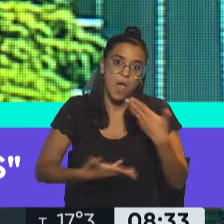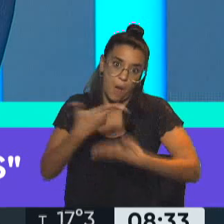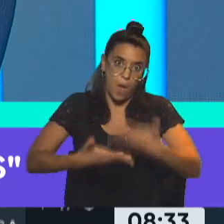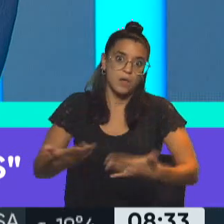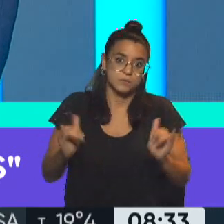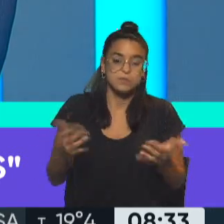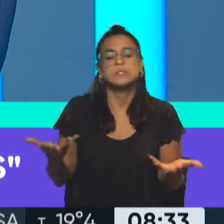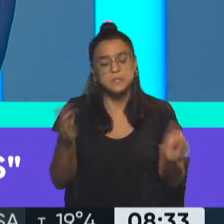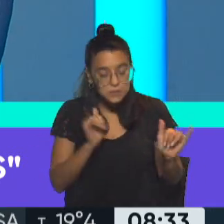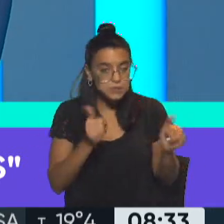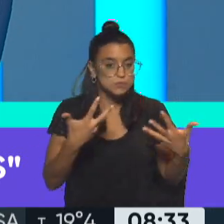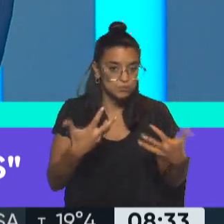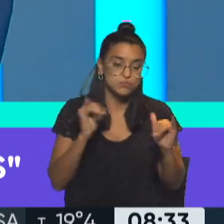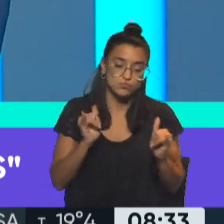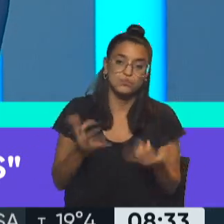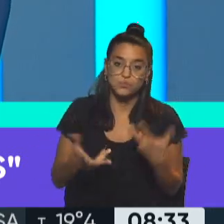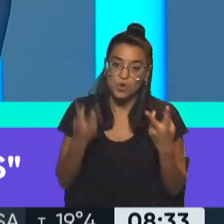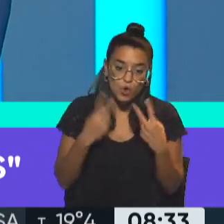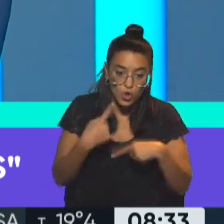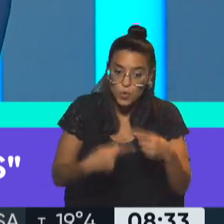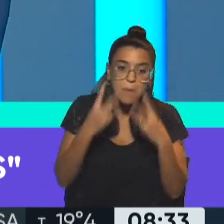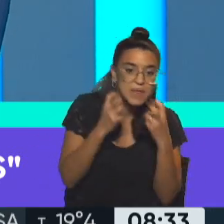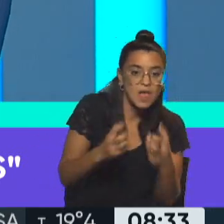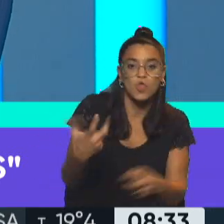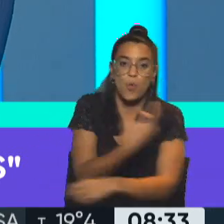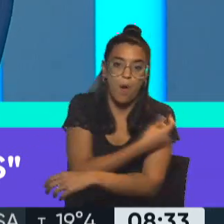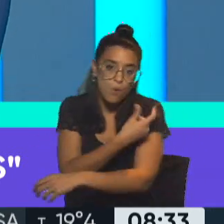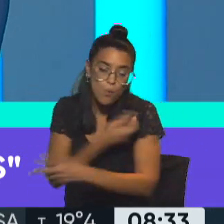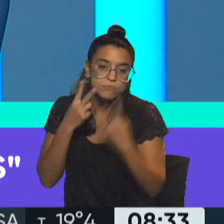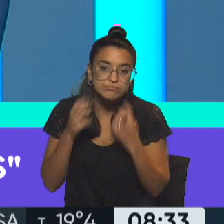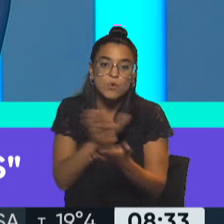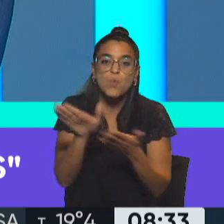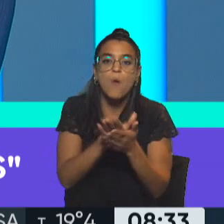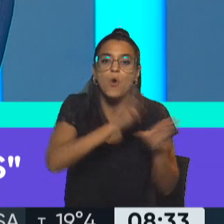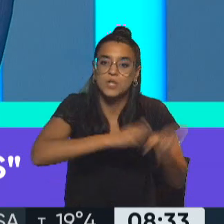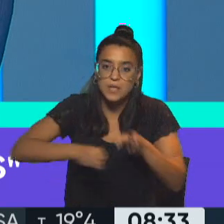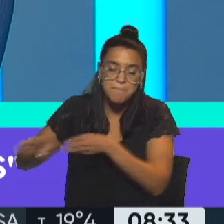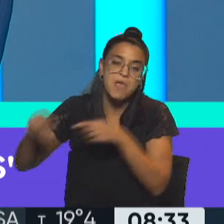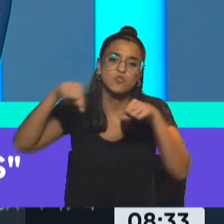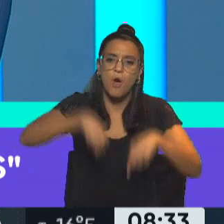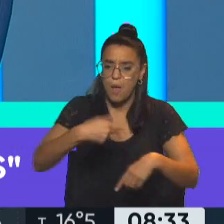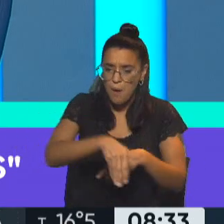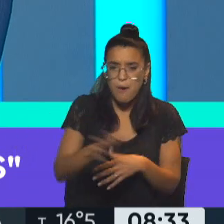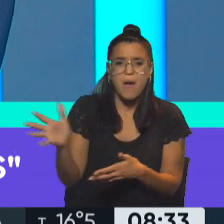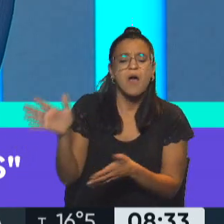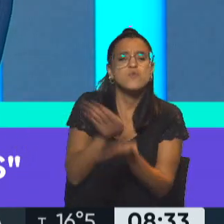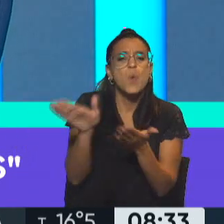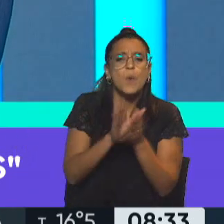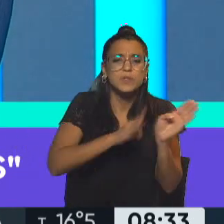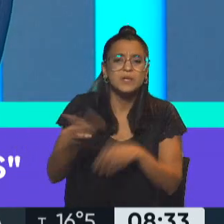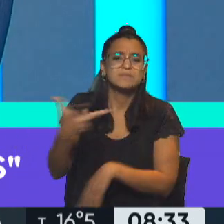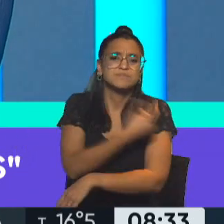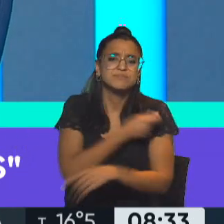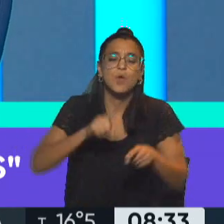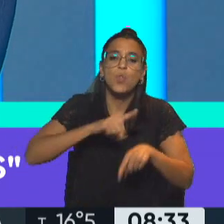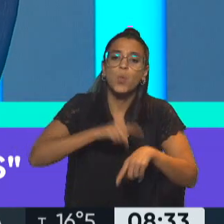importante seguro si se sigue investigando vacuna lo sigue investigando nuevos tratamientos están por llegar tratamientos de inyectables